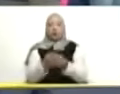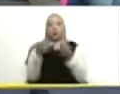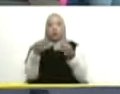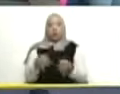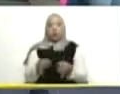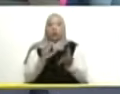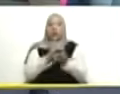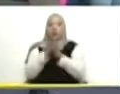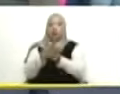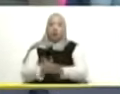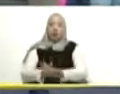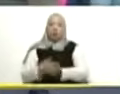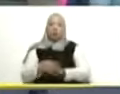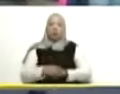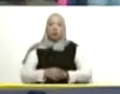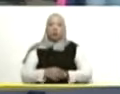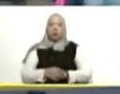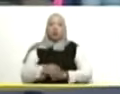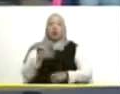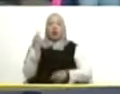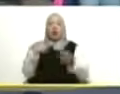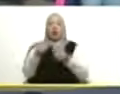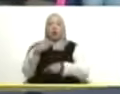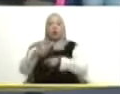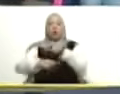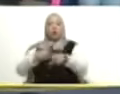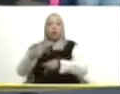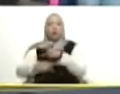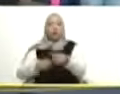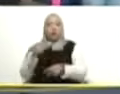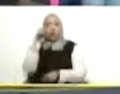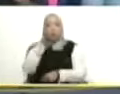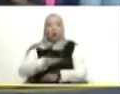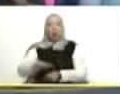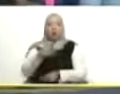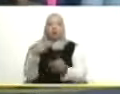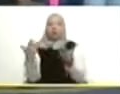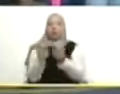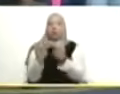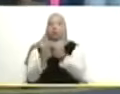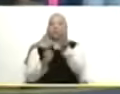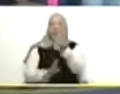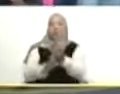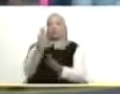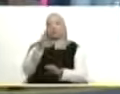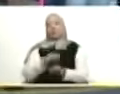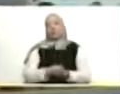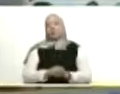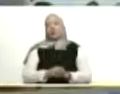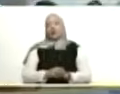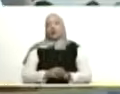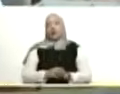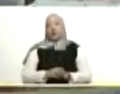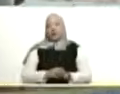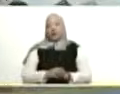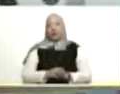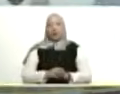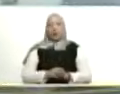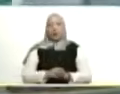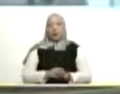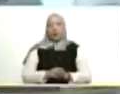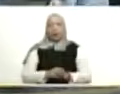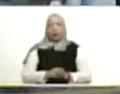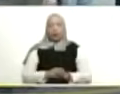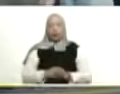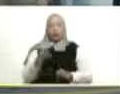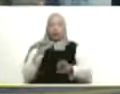acabó. Aquí vamos a invertir, a producir y ganar, ganar, a avanzar. Así es, mi comandante.